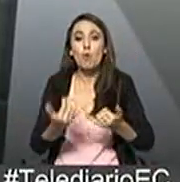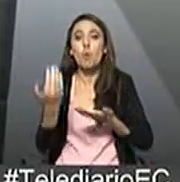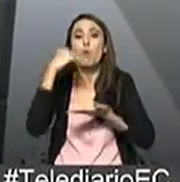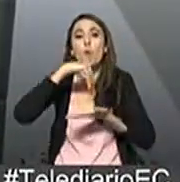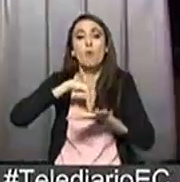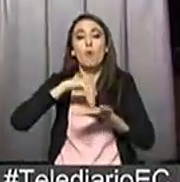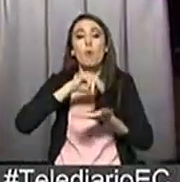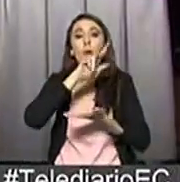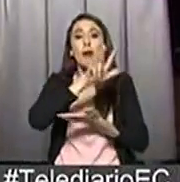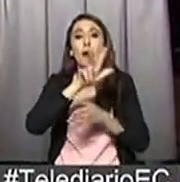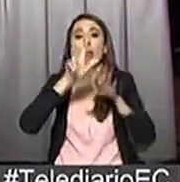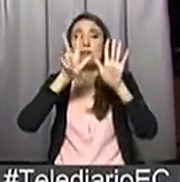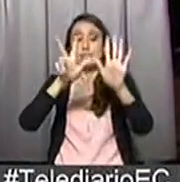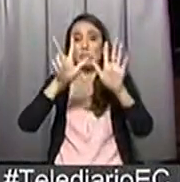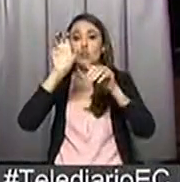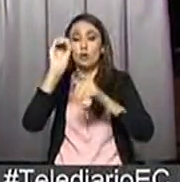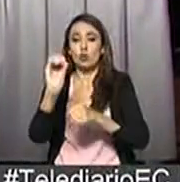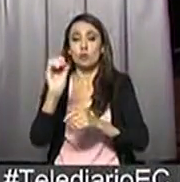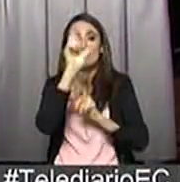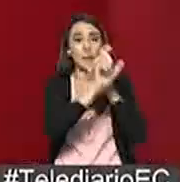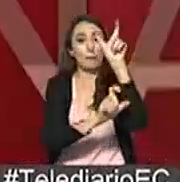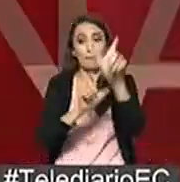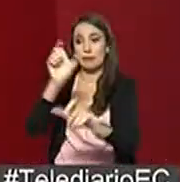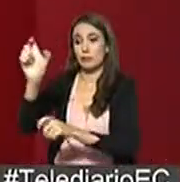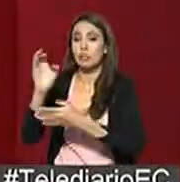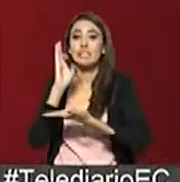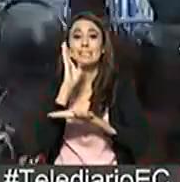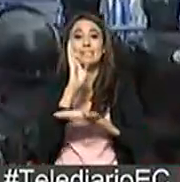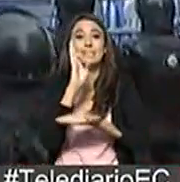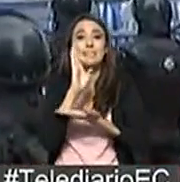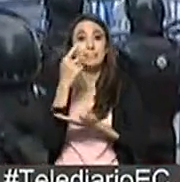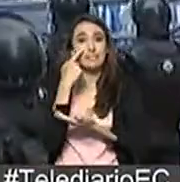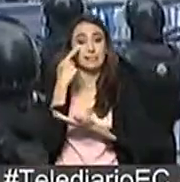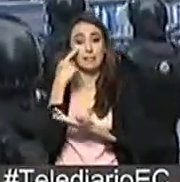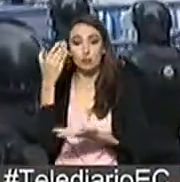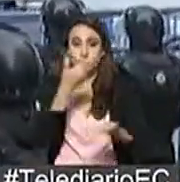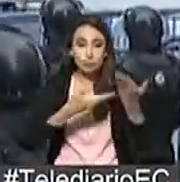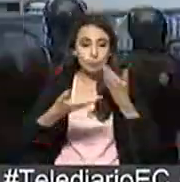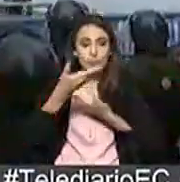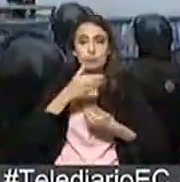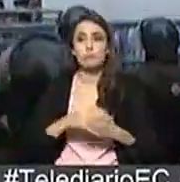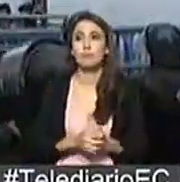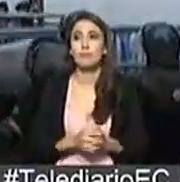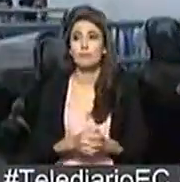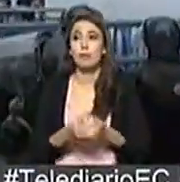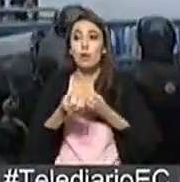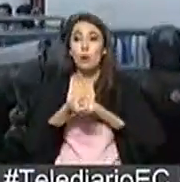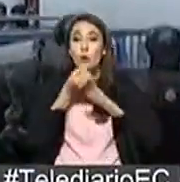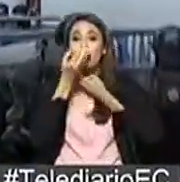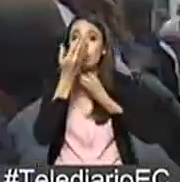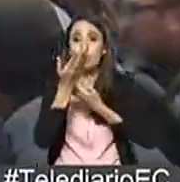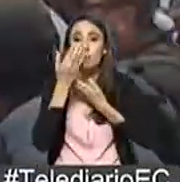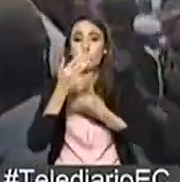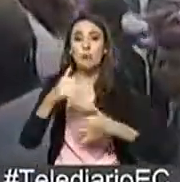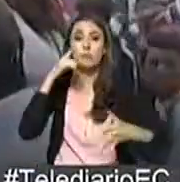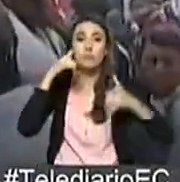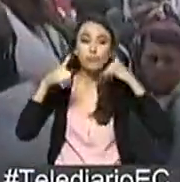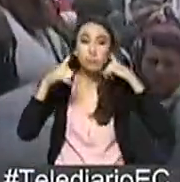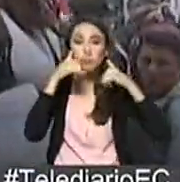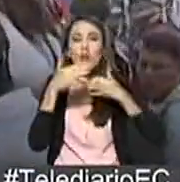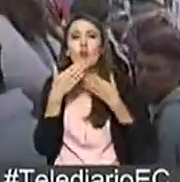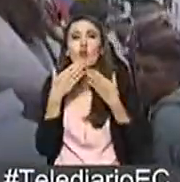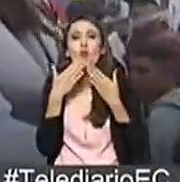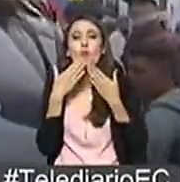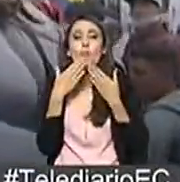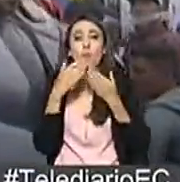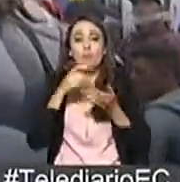más de 380 testimonios de personas. Un informe de intercepciones telefónicas reveló que existió